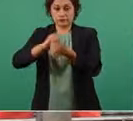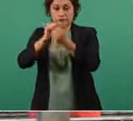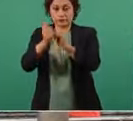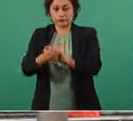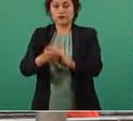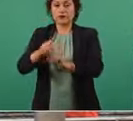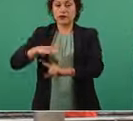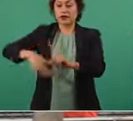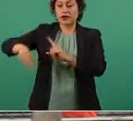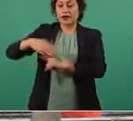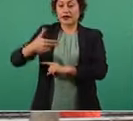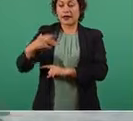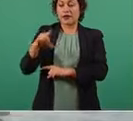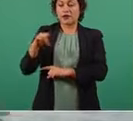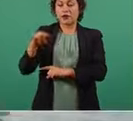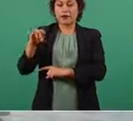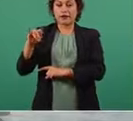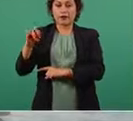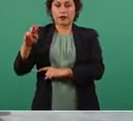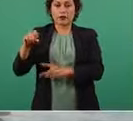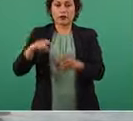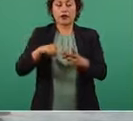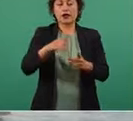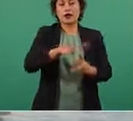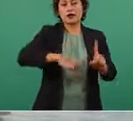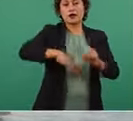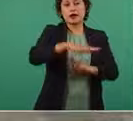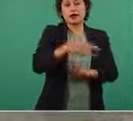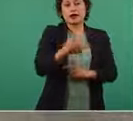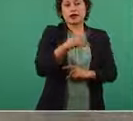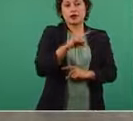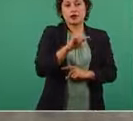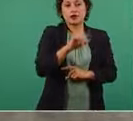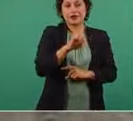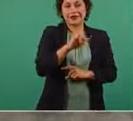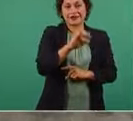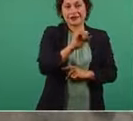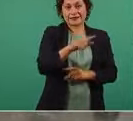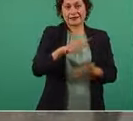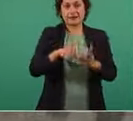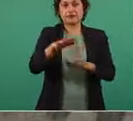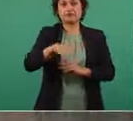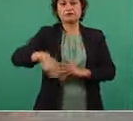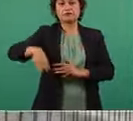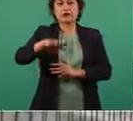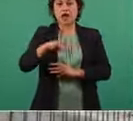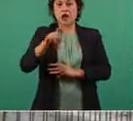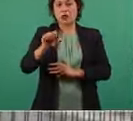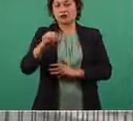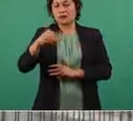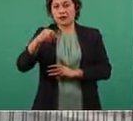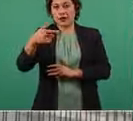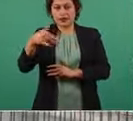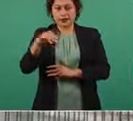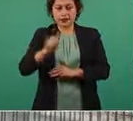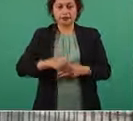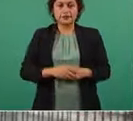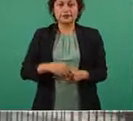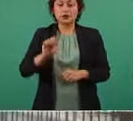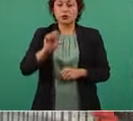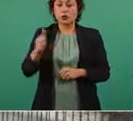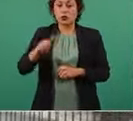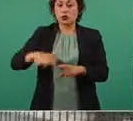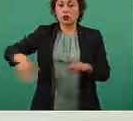plantas hidrotratadora de gasóleos, en la planta hidrotratadora de diésel y tratamiento de aguas amargas. Mientras en la planta catalítica